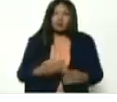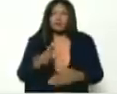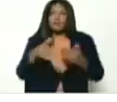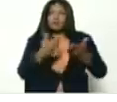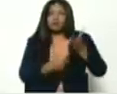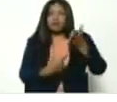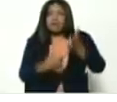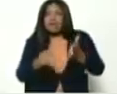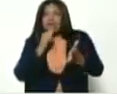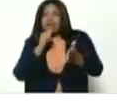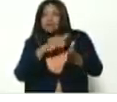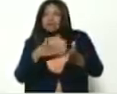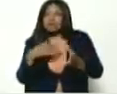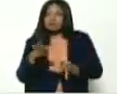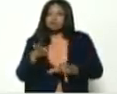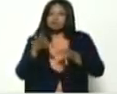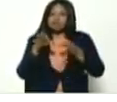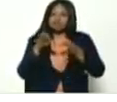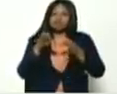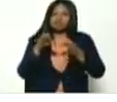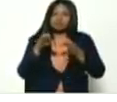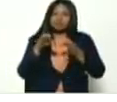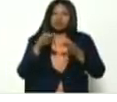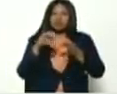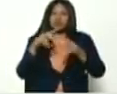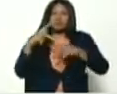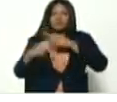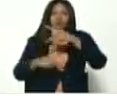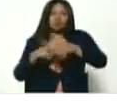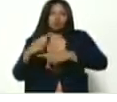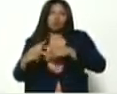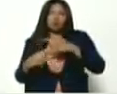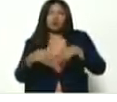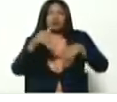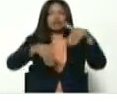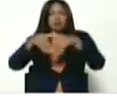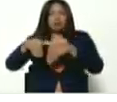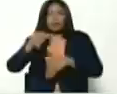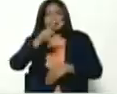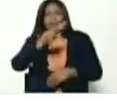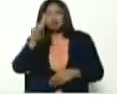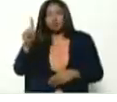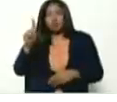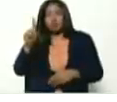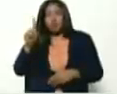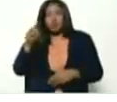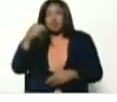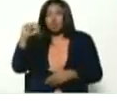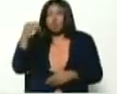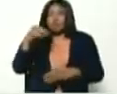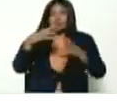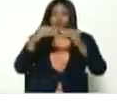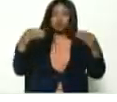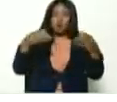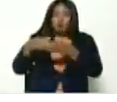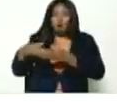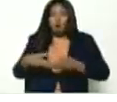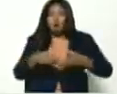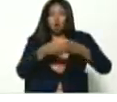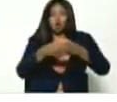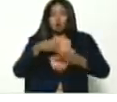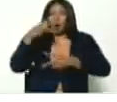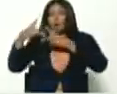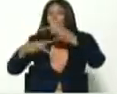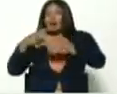a sus candidatos y candidatas para el proceso de las elecciones del 21 de noviembre ojalá todos los partidos